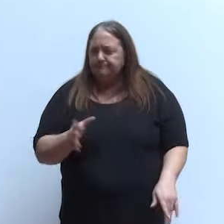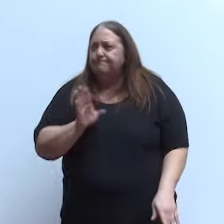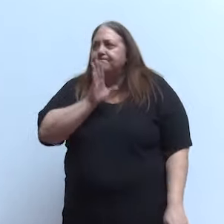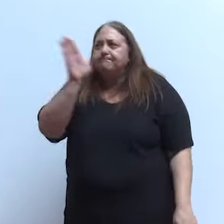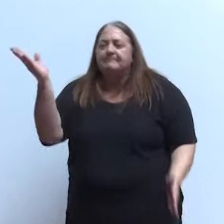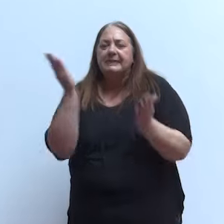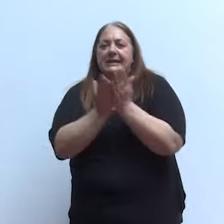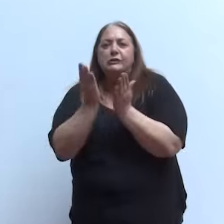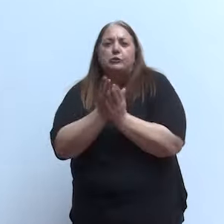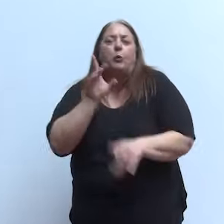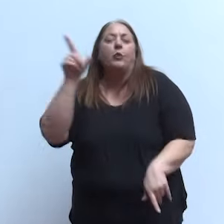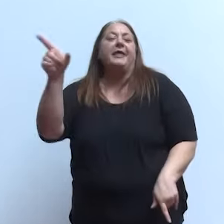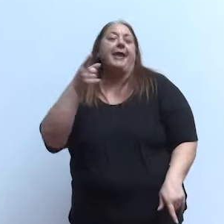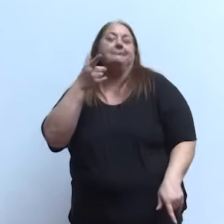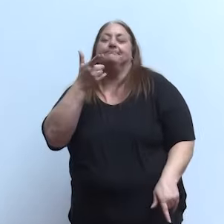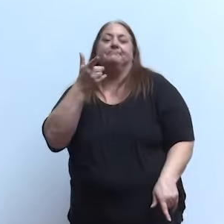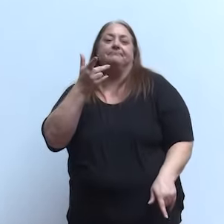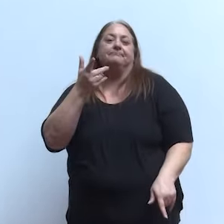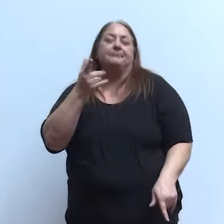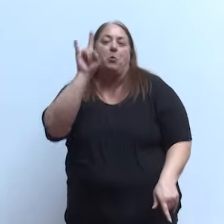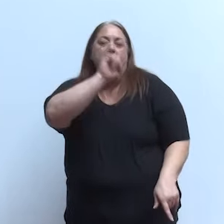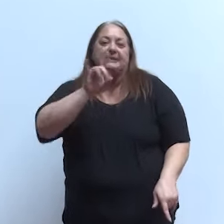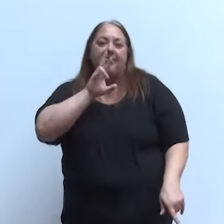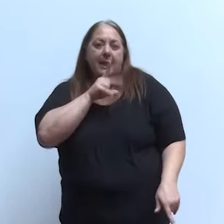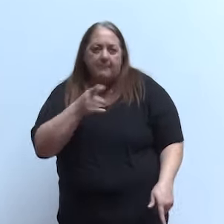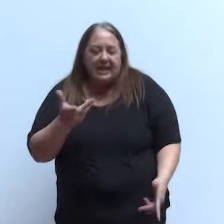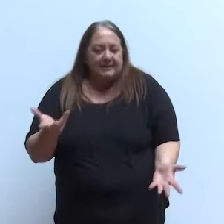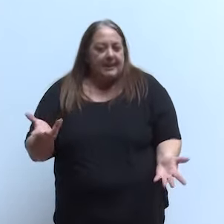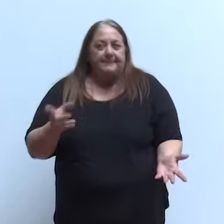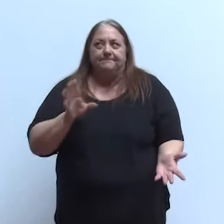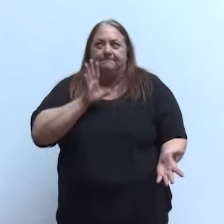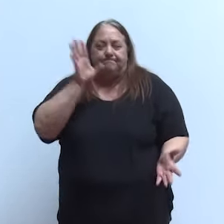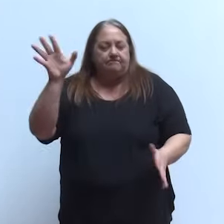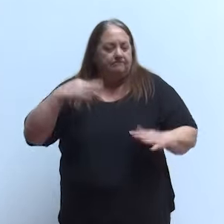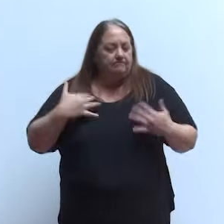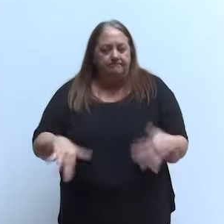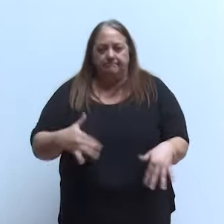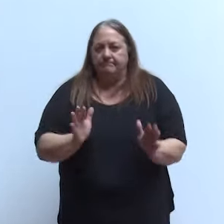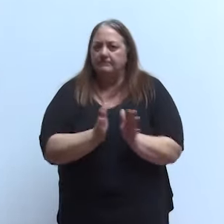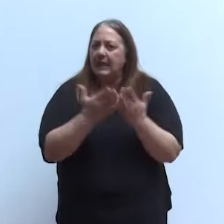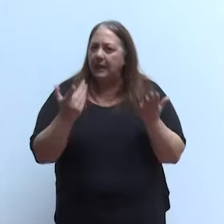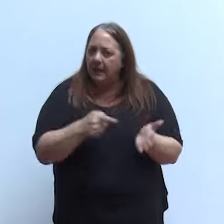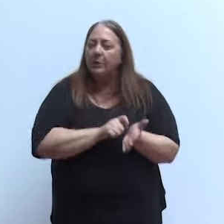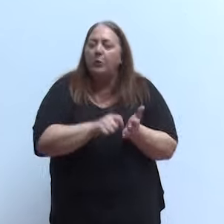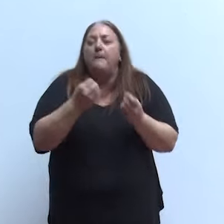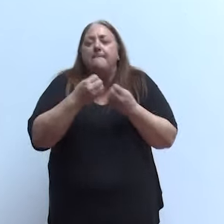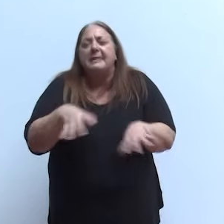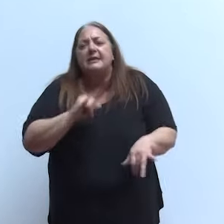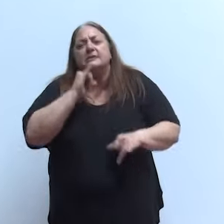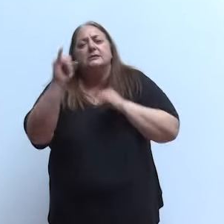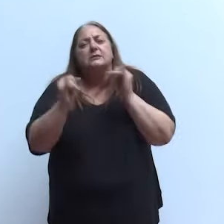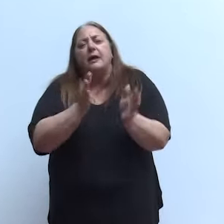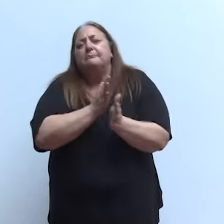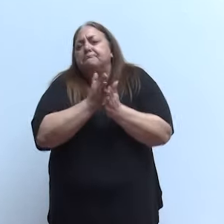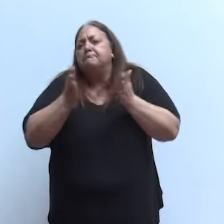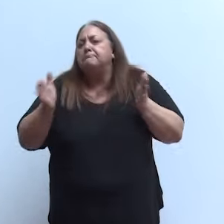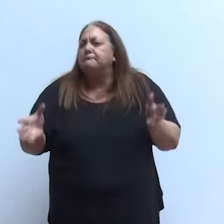el volante bueno el libro sintéticamente comienza haciendo un poco un un raconto de